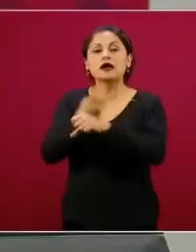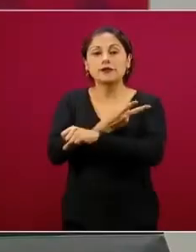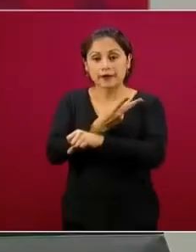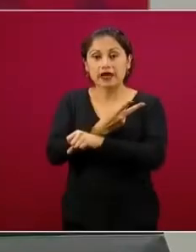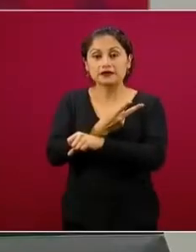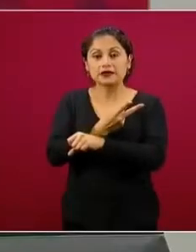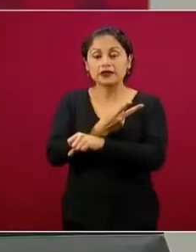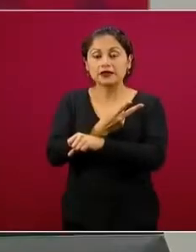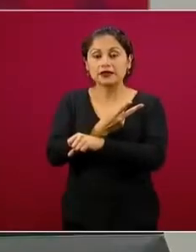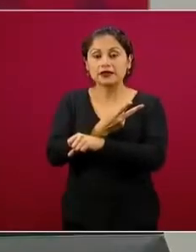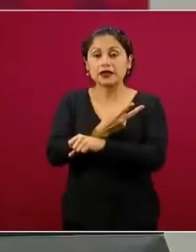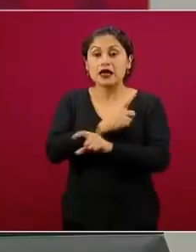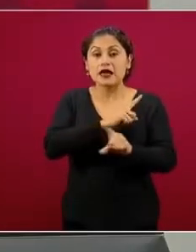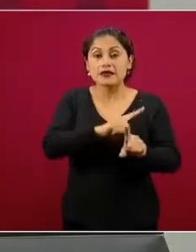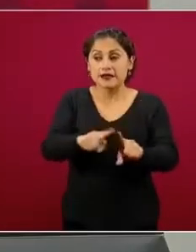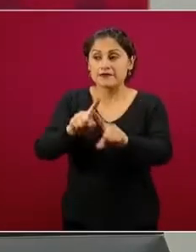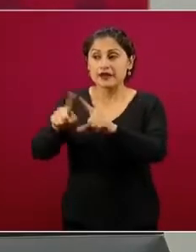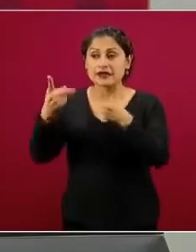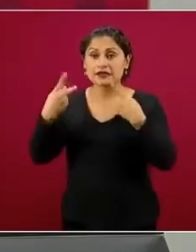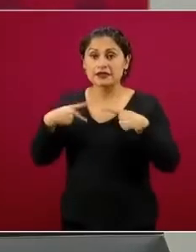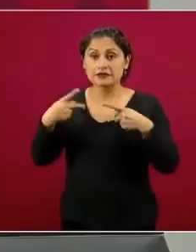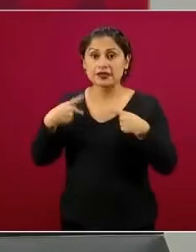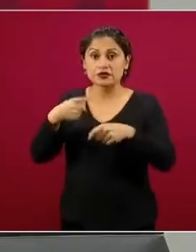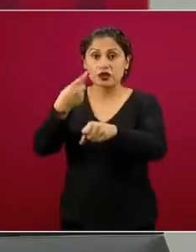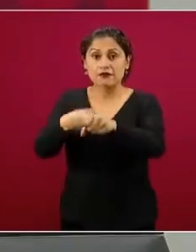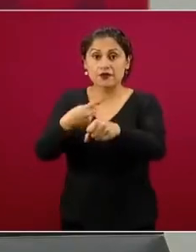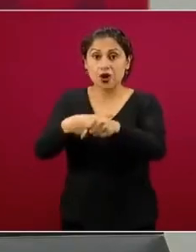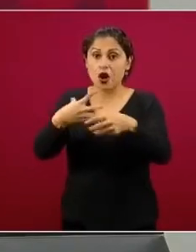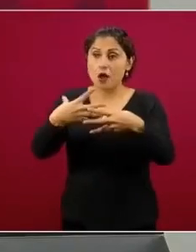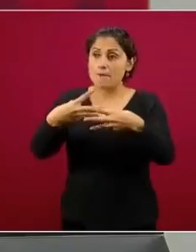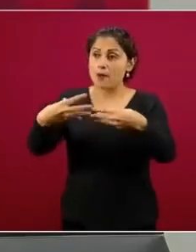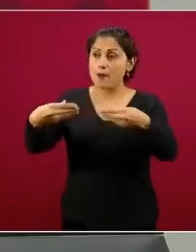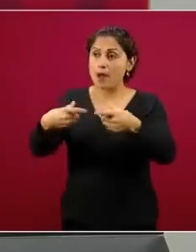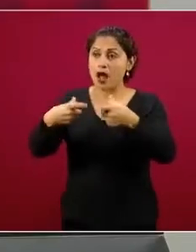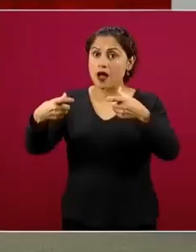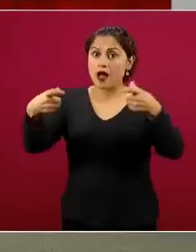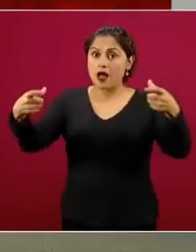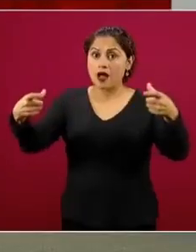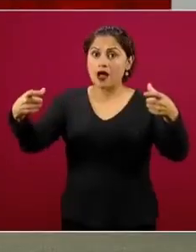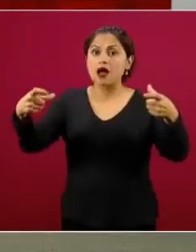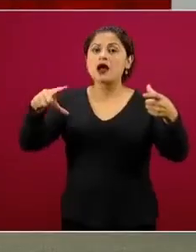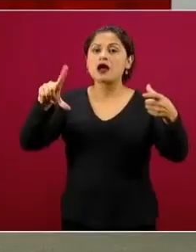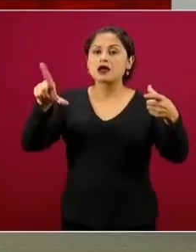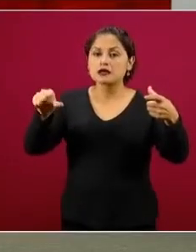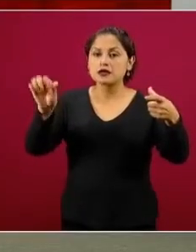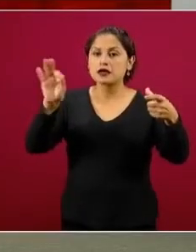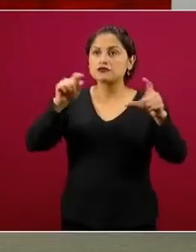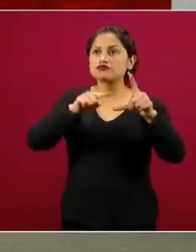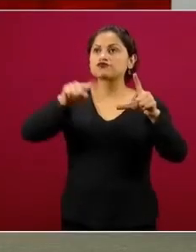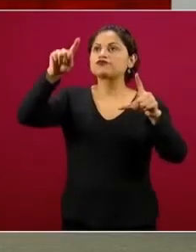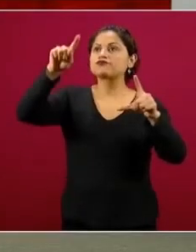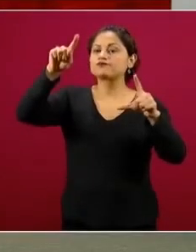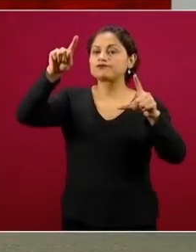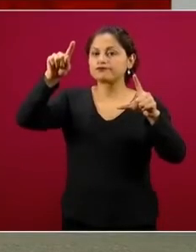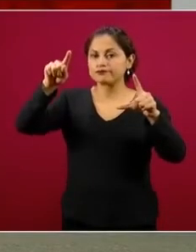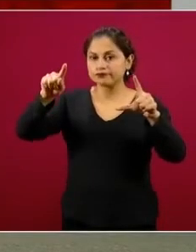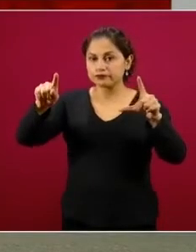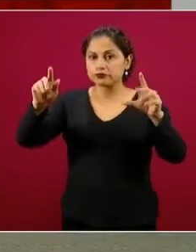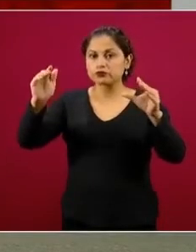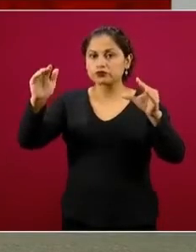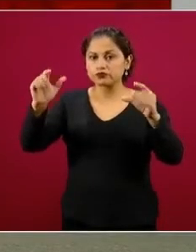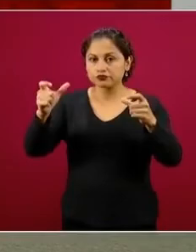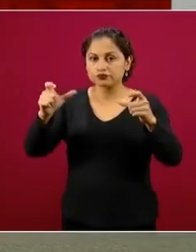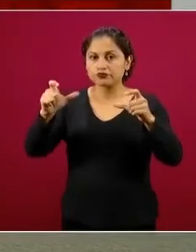día siguiente será menor de los que se presentaron el día previo, ¿sí? Entonces, no esperemos o